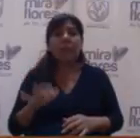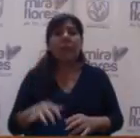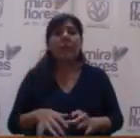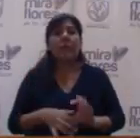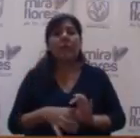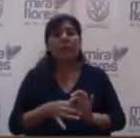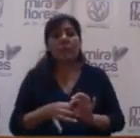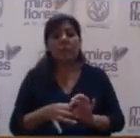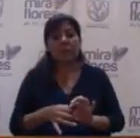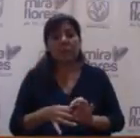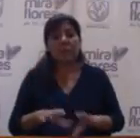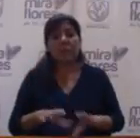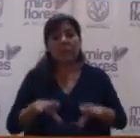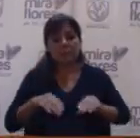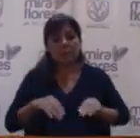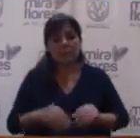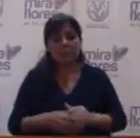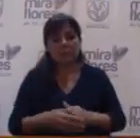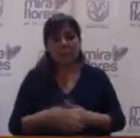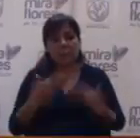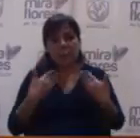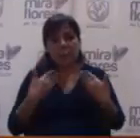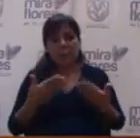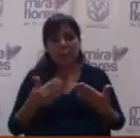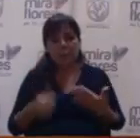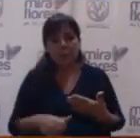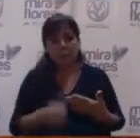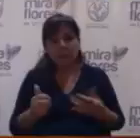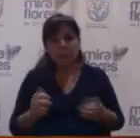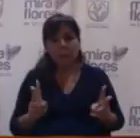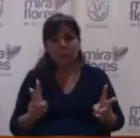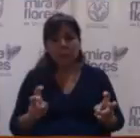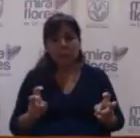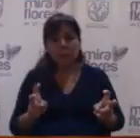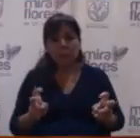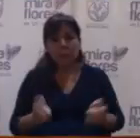El punto ha sido aprobado por unanimidad. Muchas gracias. Vamos al siguiente punto.